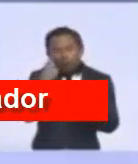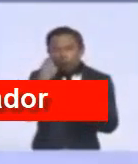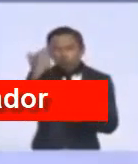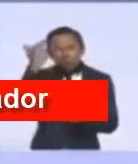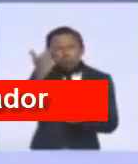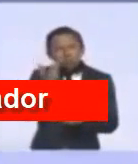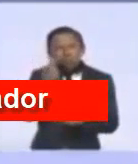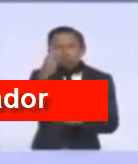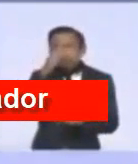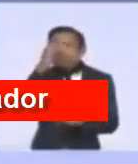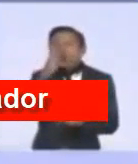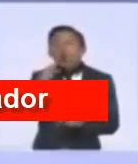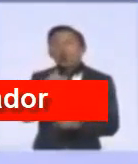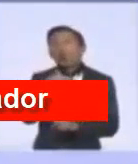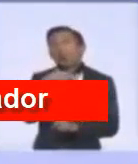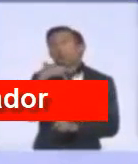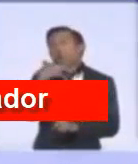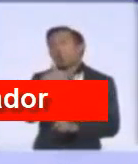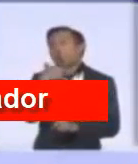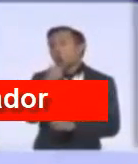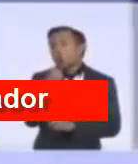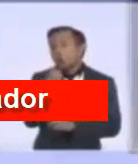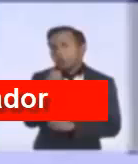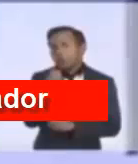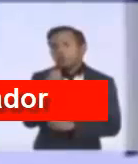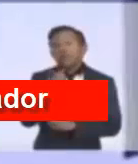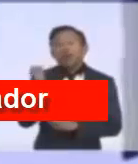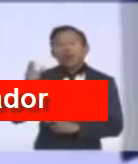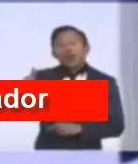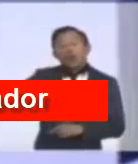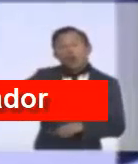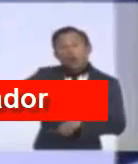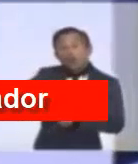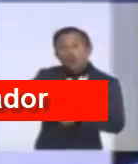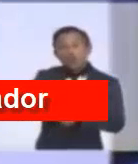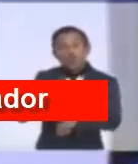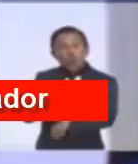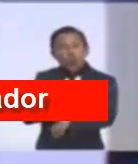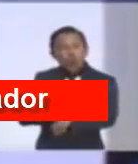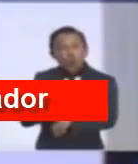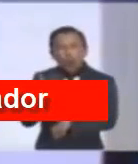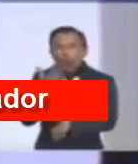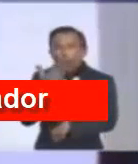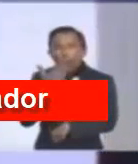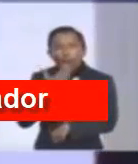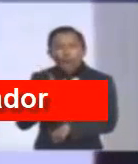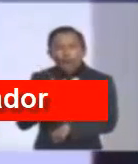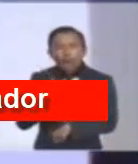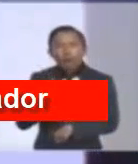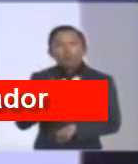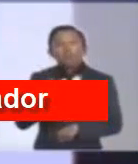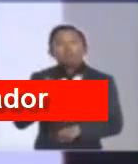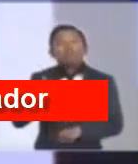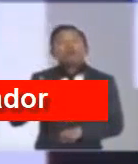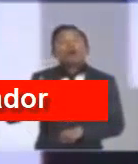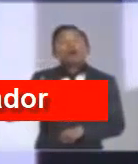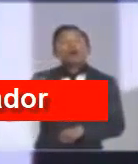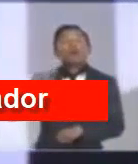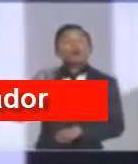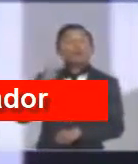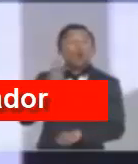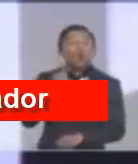que haremos todo lo que está de nuestra parte para poder que este sistema y este clima de